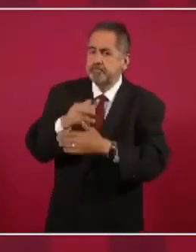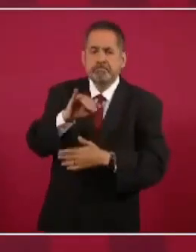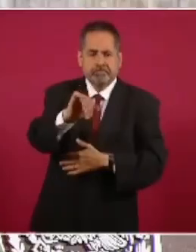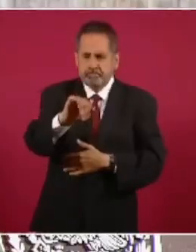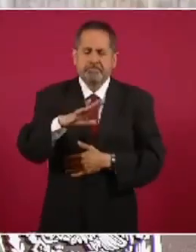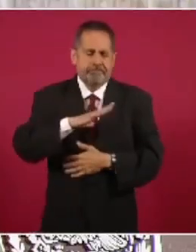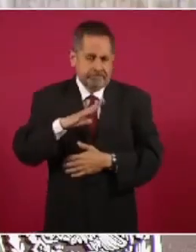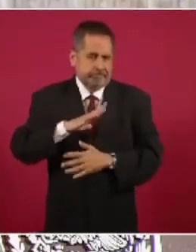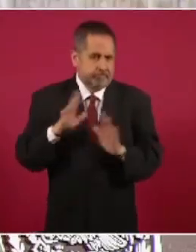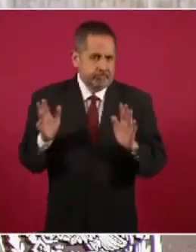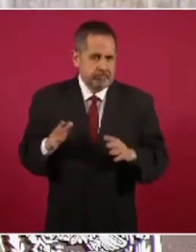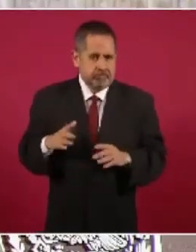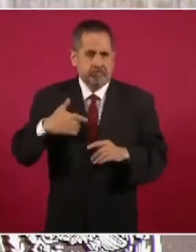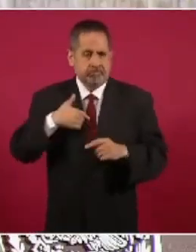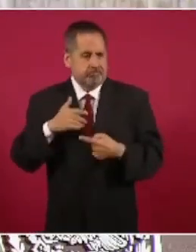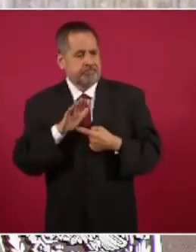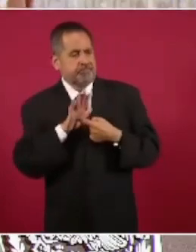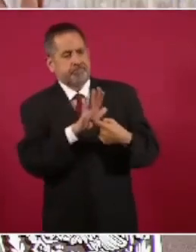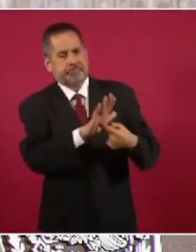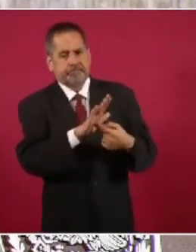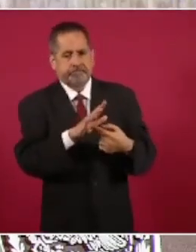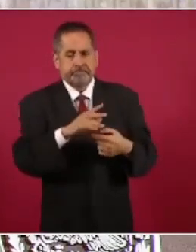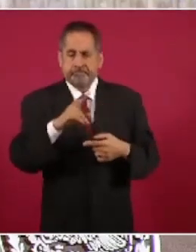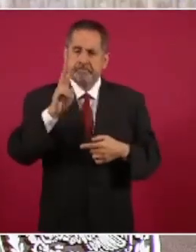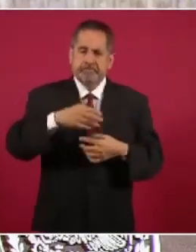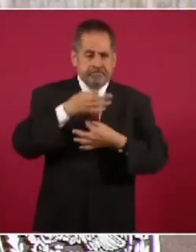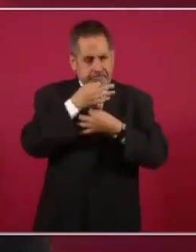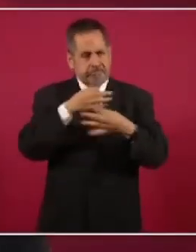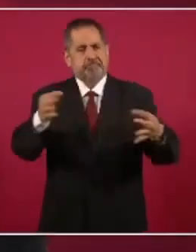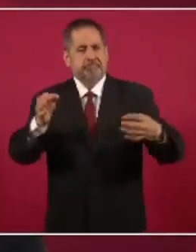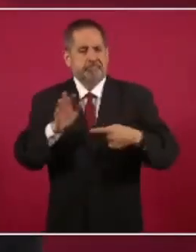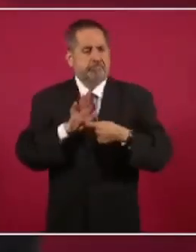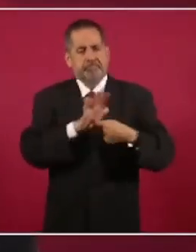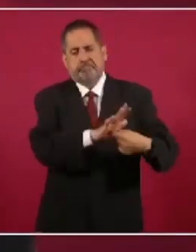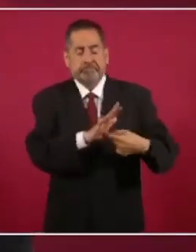obligado a decirlo así.